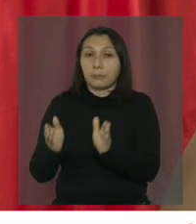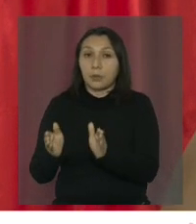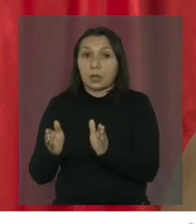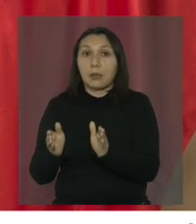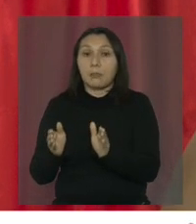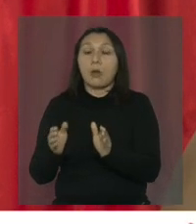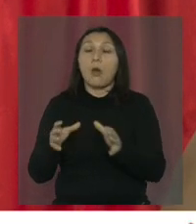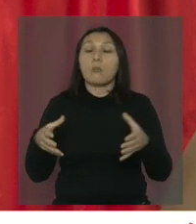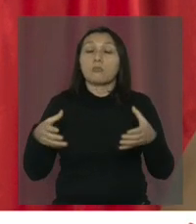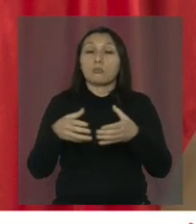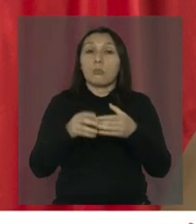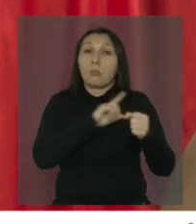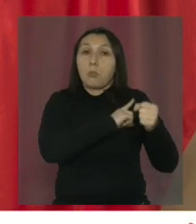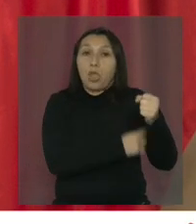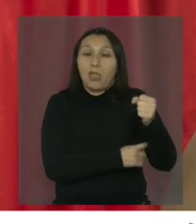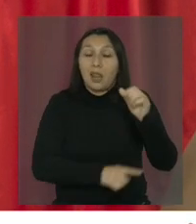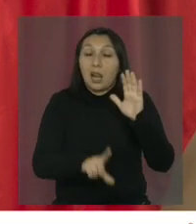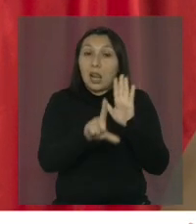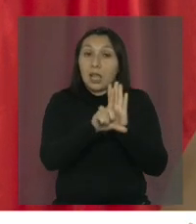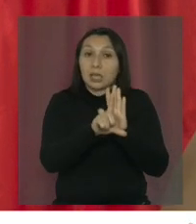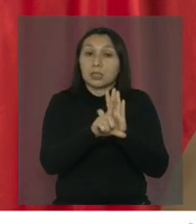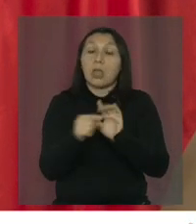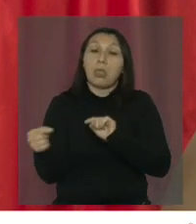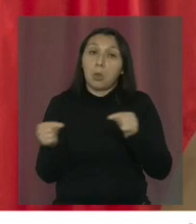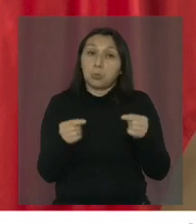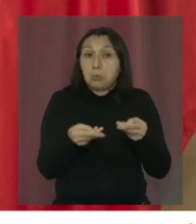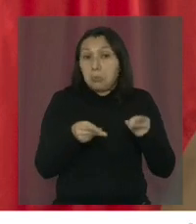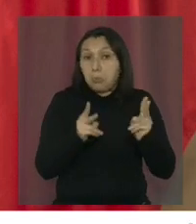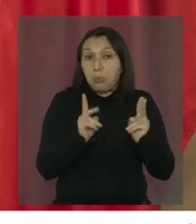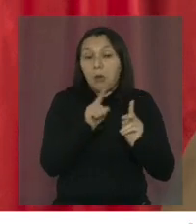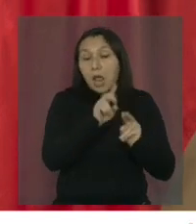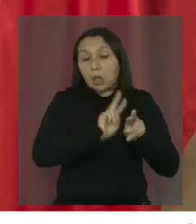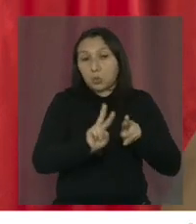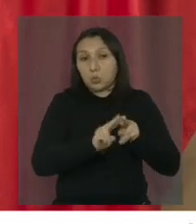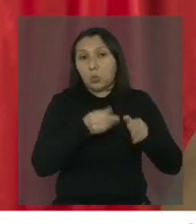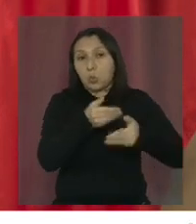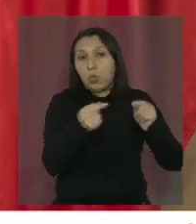poder legislativo es una discusión me parece legítima y que tendrán que ir resolviendo en el debate democrático